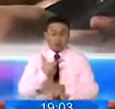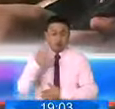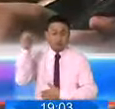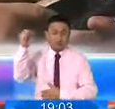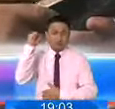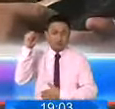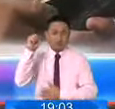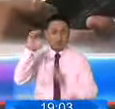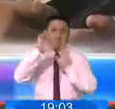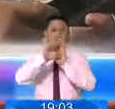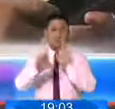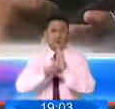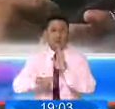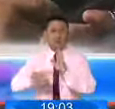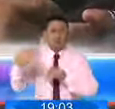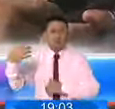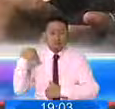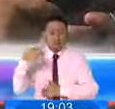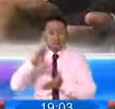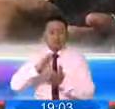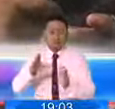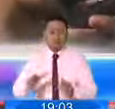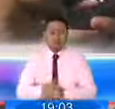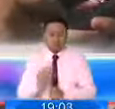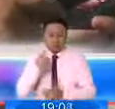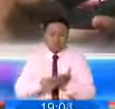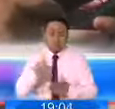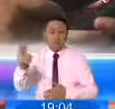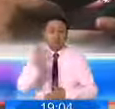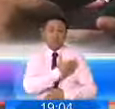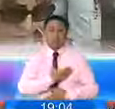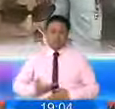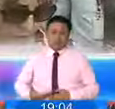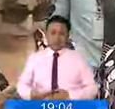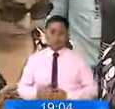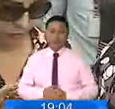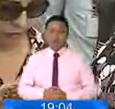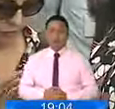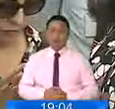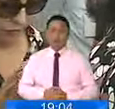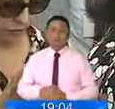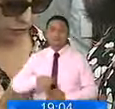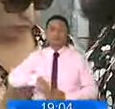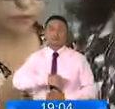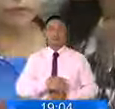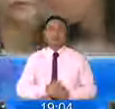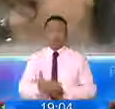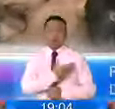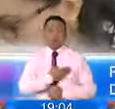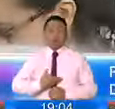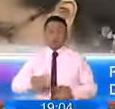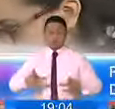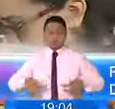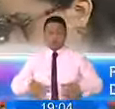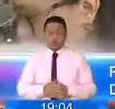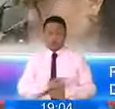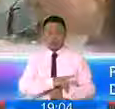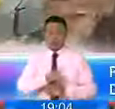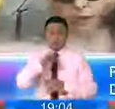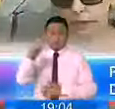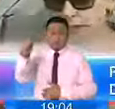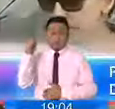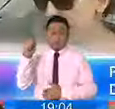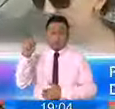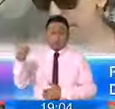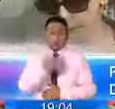derechos constitucionales y garantías de los ciudadanos, en este caso el vicepresidente de la República. Aseguran que el presidente Lenín Moreno está vulnerando los derechos